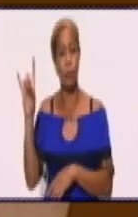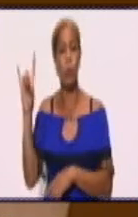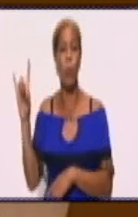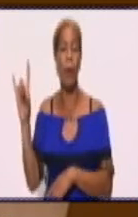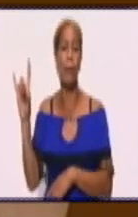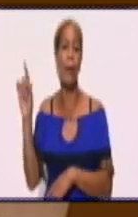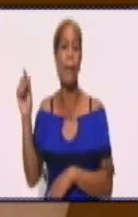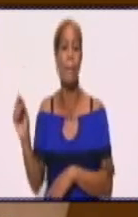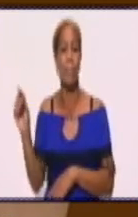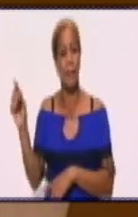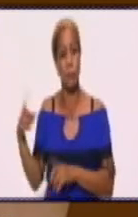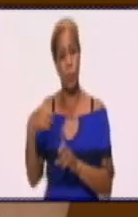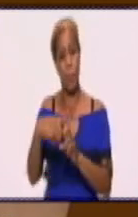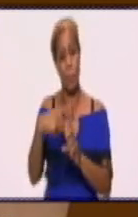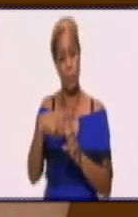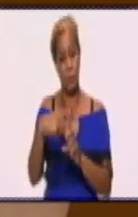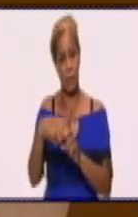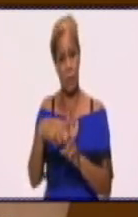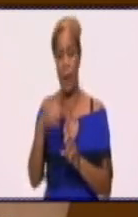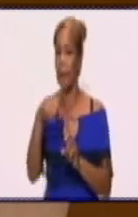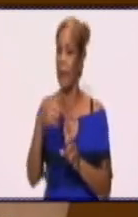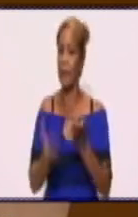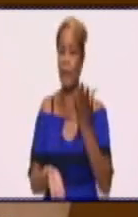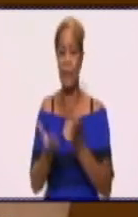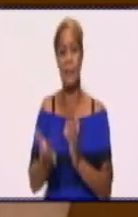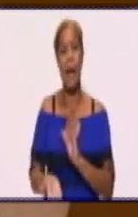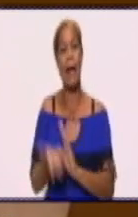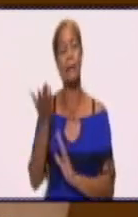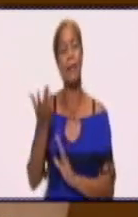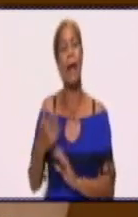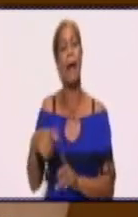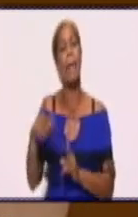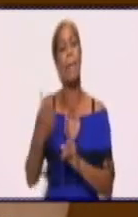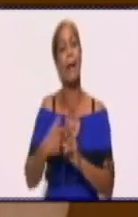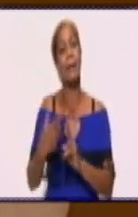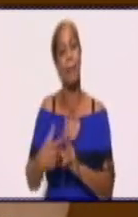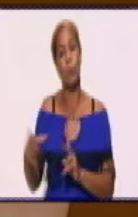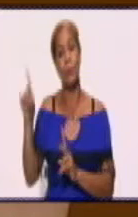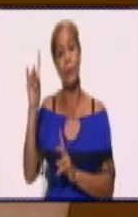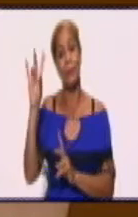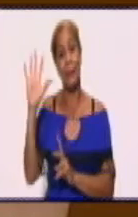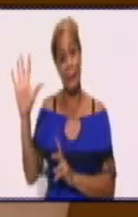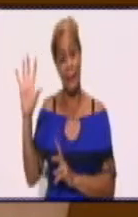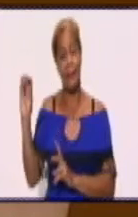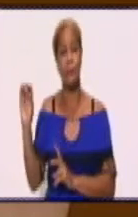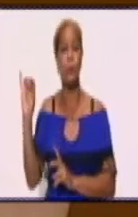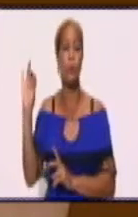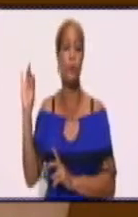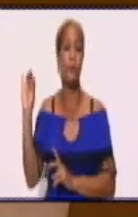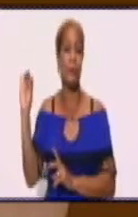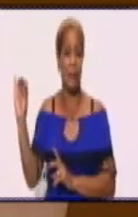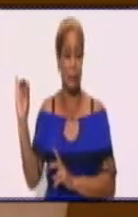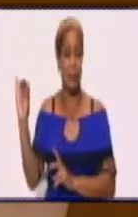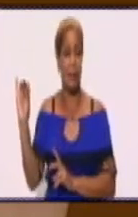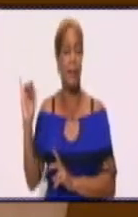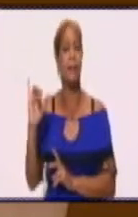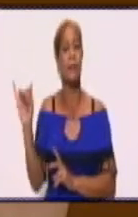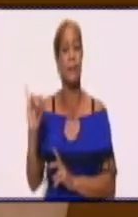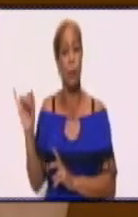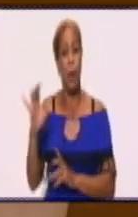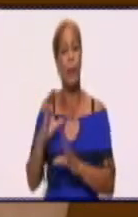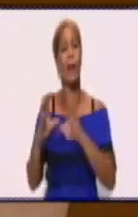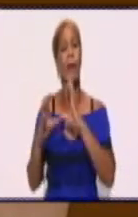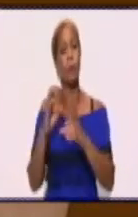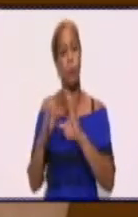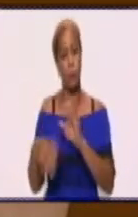de 1.094,6. Bayamo 507 y una tasa de 212,1. Cauto Cristo